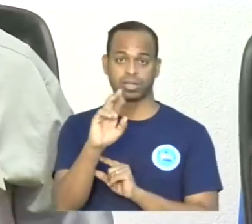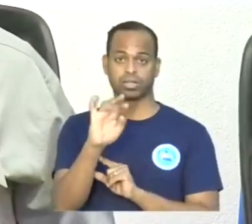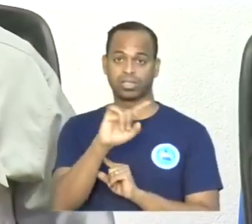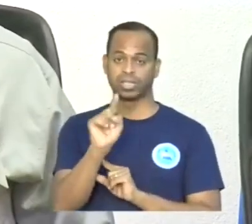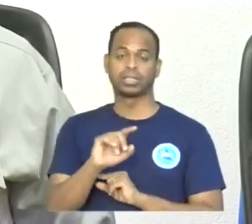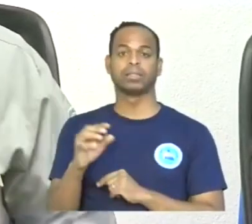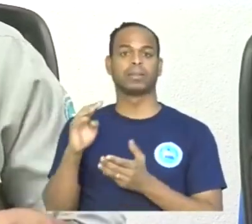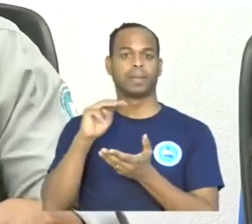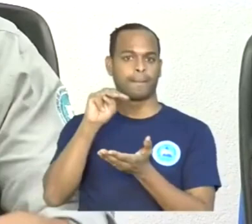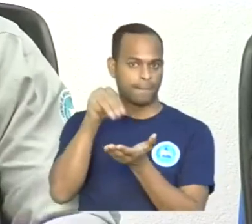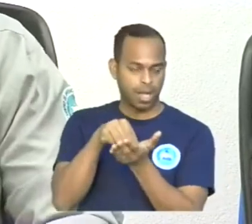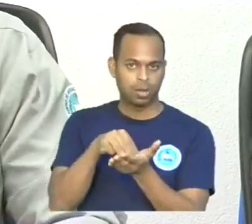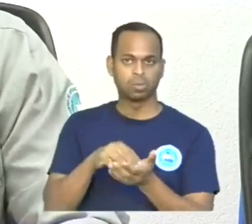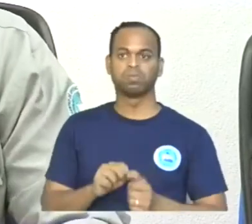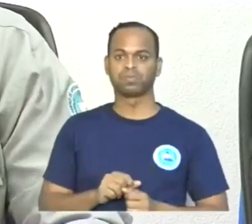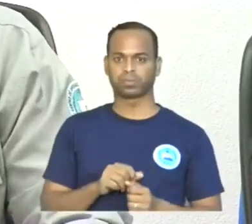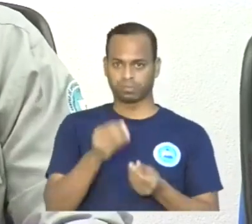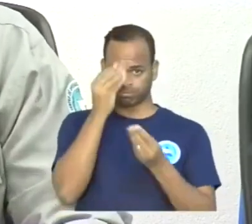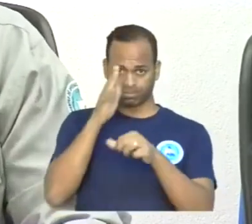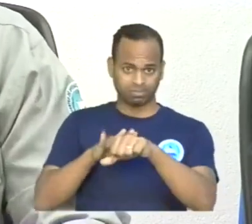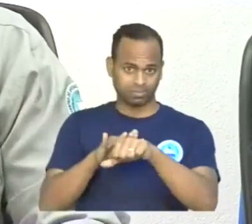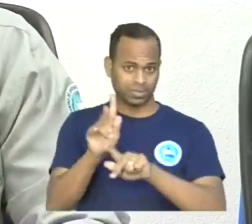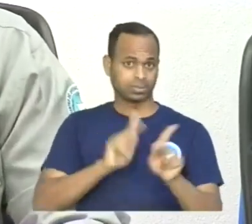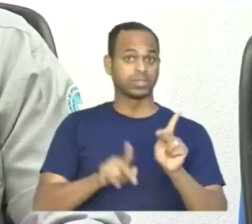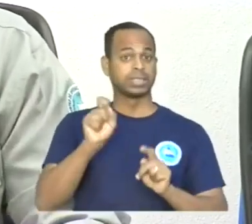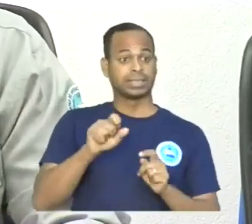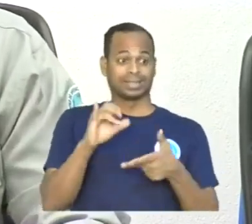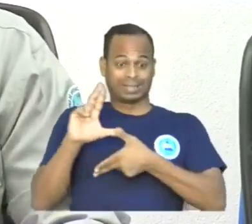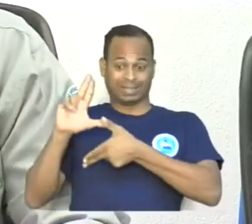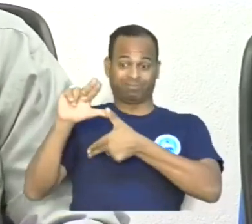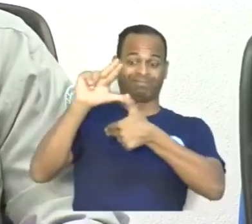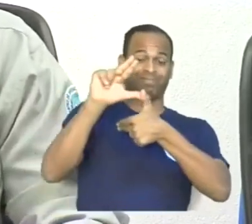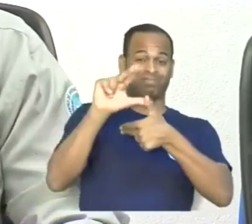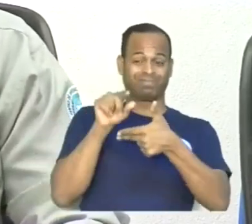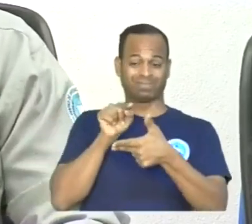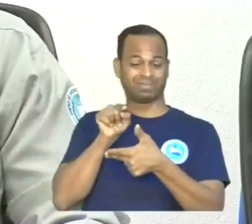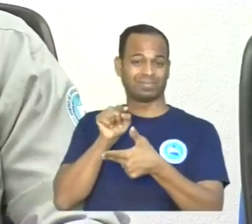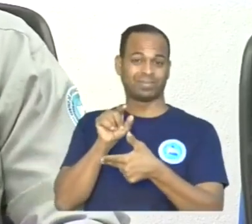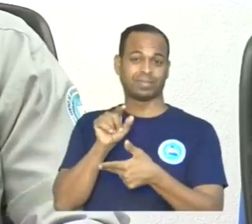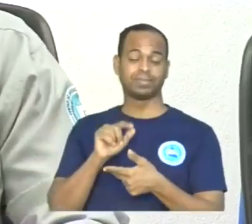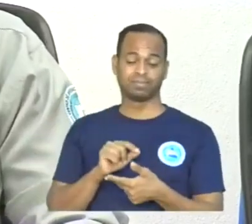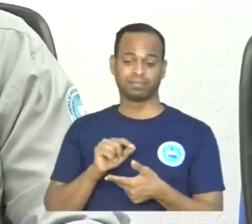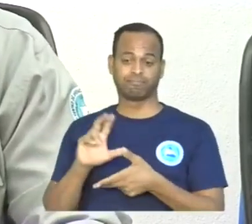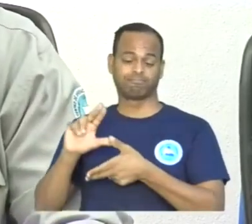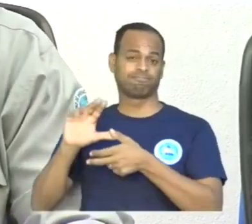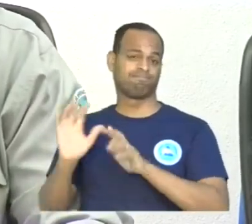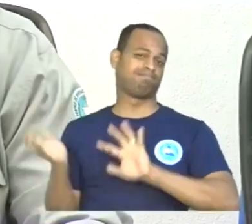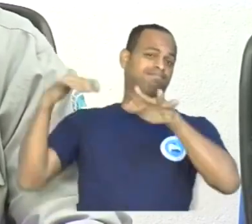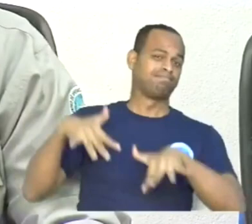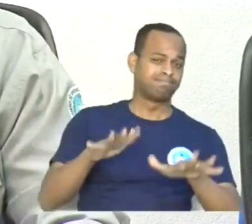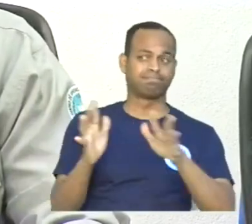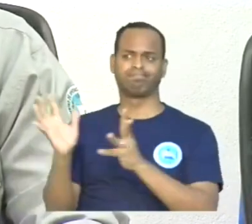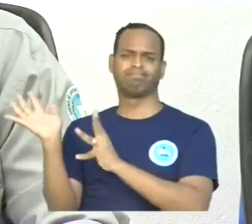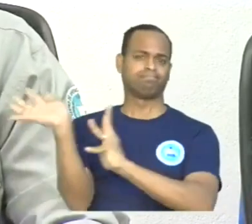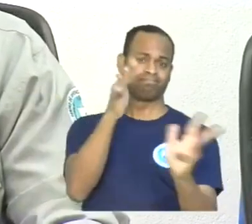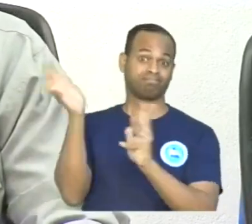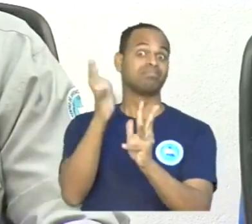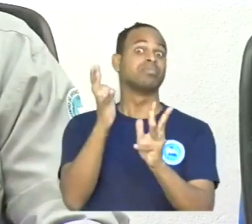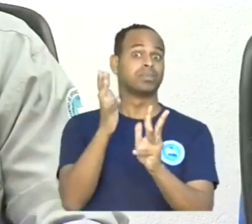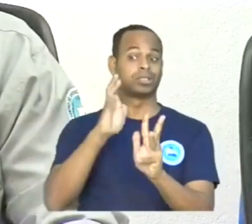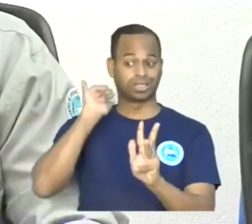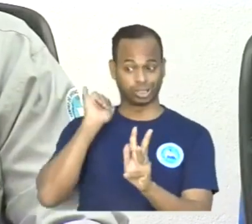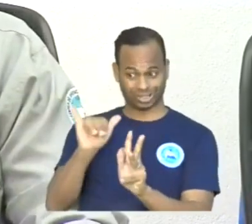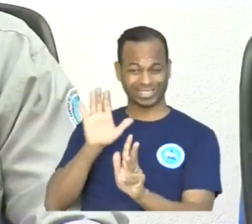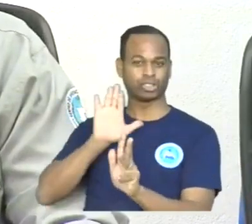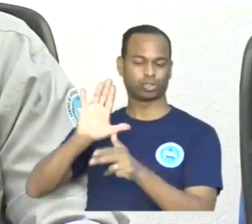impactados por un ciclón tropical. Ráfagas de viento, marejada y precipitaciones fuertes son los